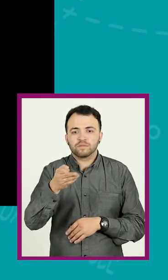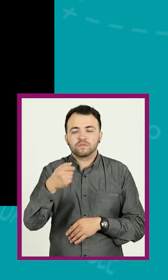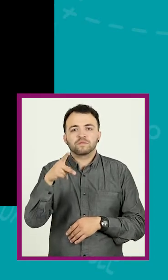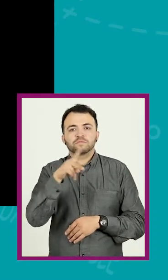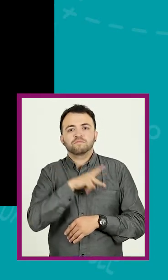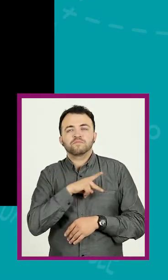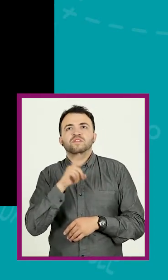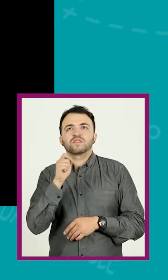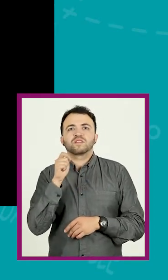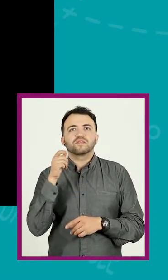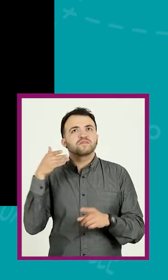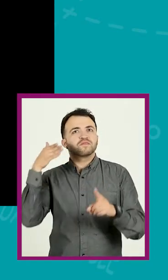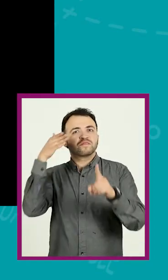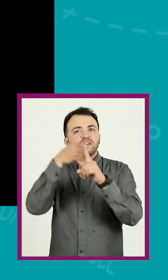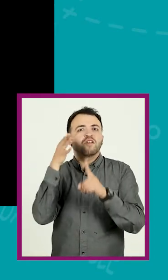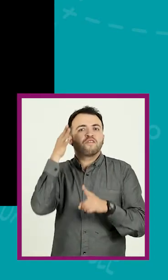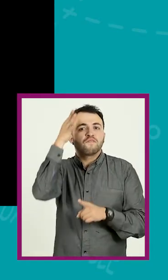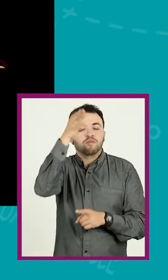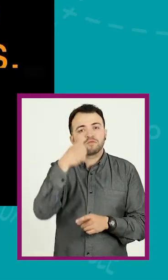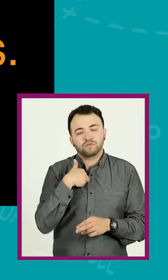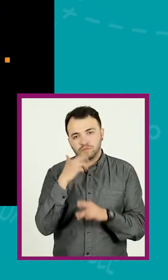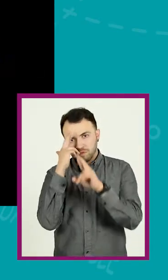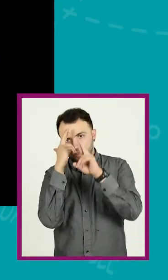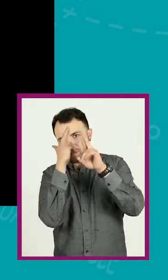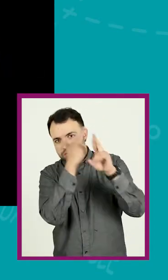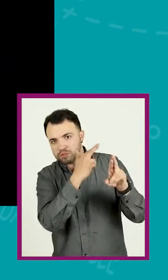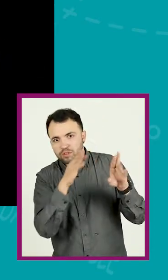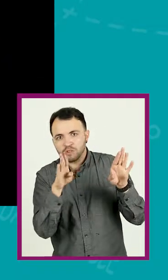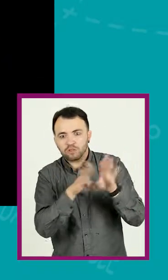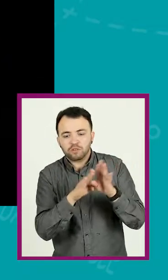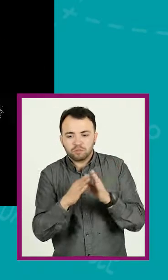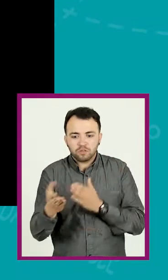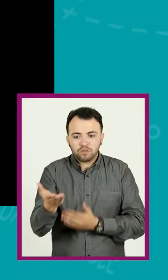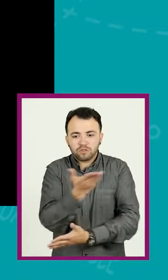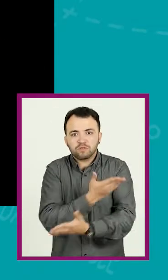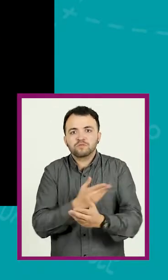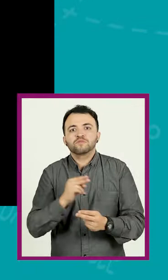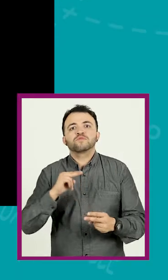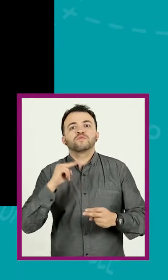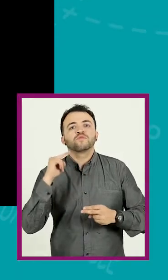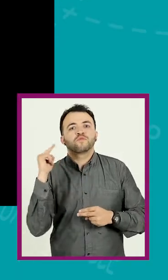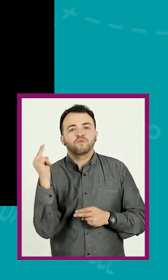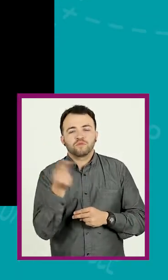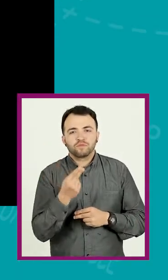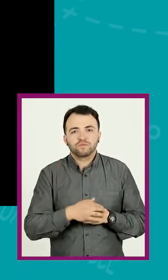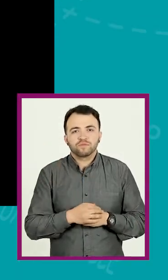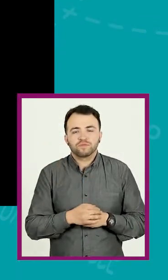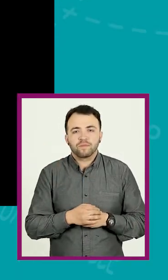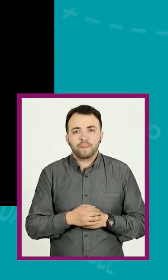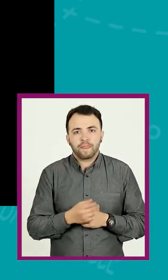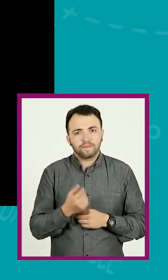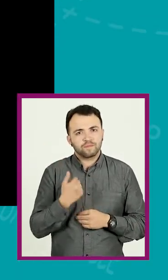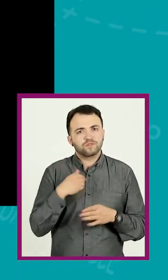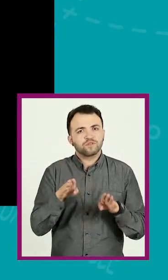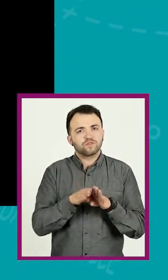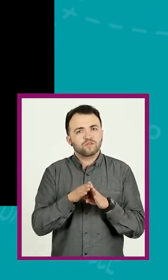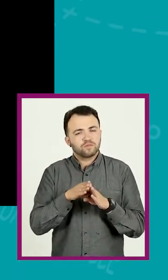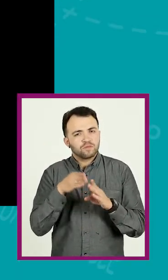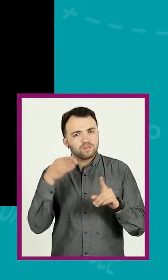aceptación de su propio destino y en la obediencia al principio del equilibrio y la armonía